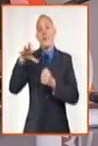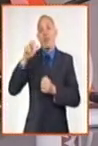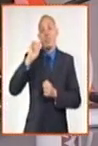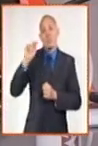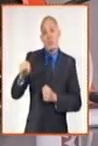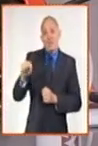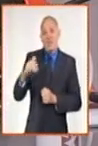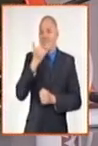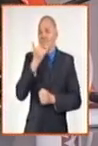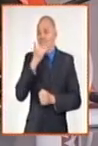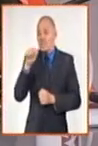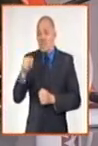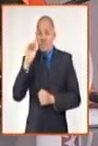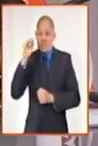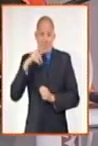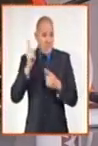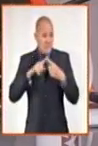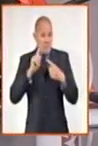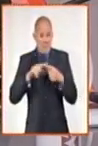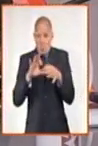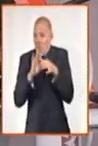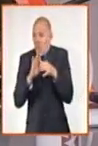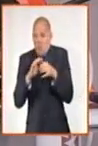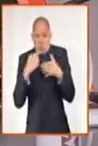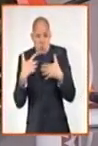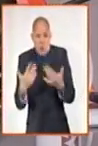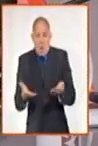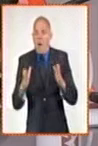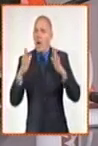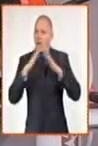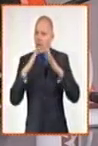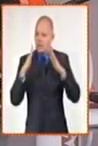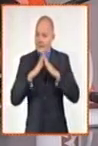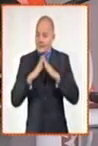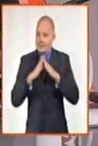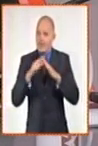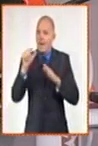la afectación más grande, además de la vivienda, por supuesto, que es la más sensible,